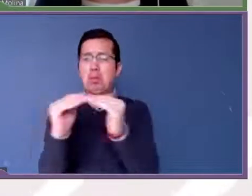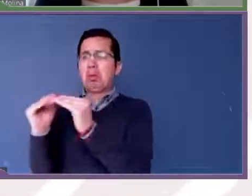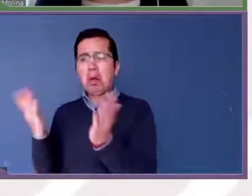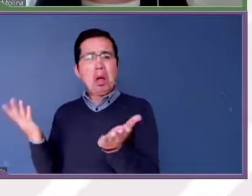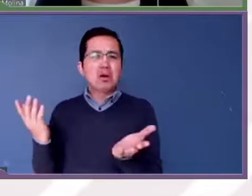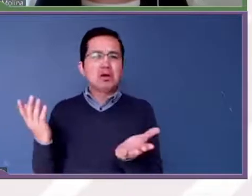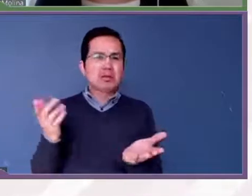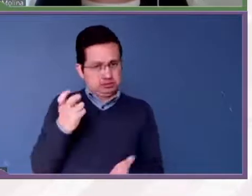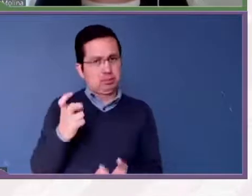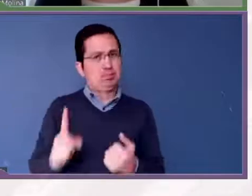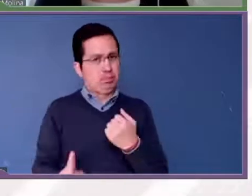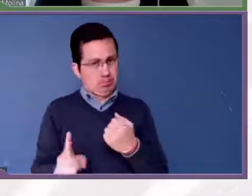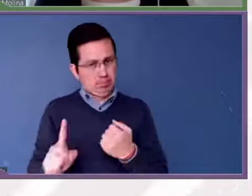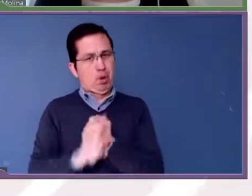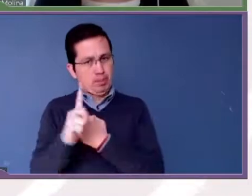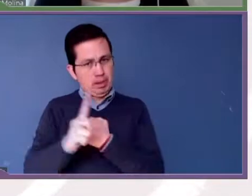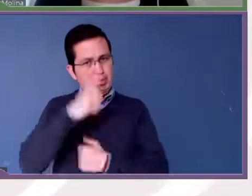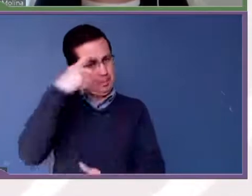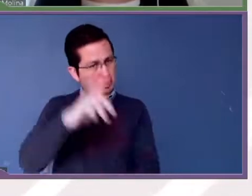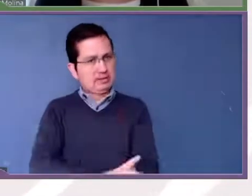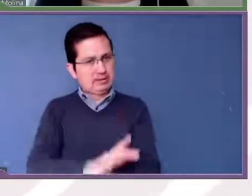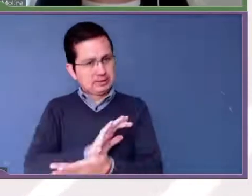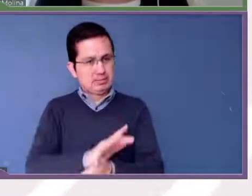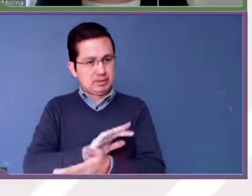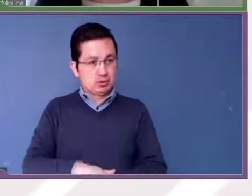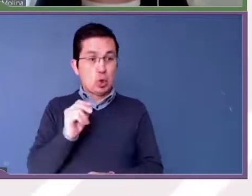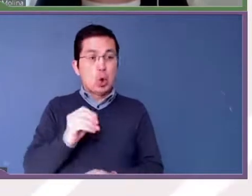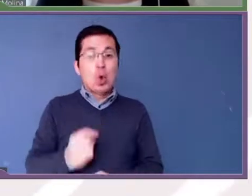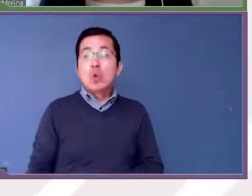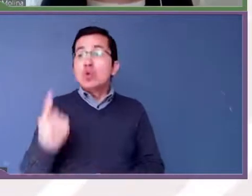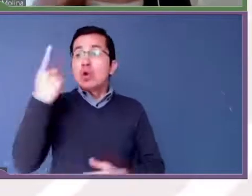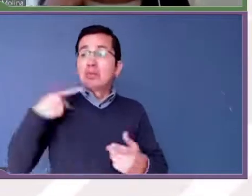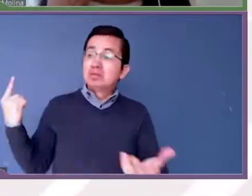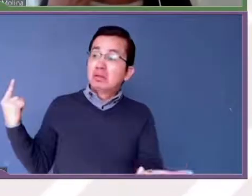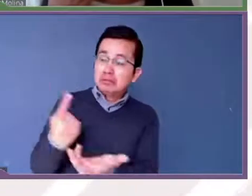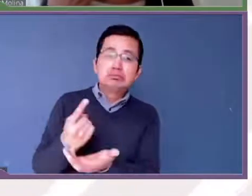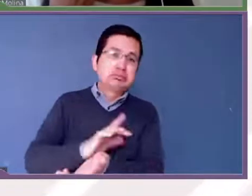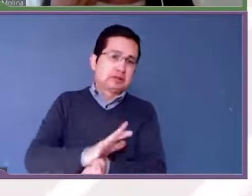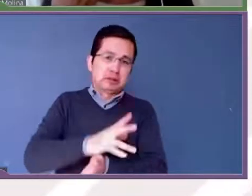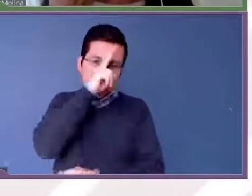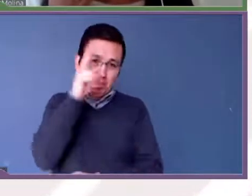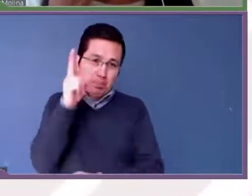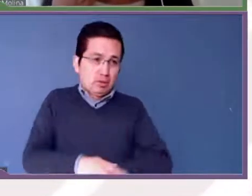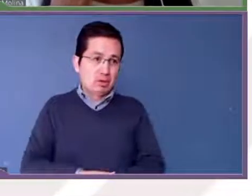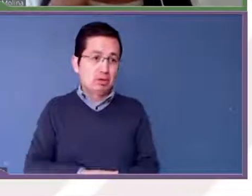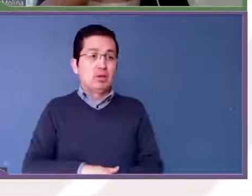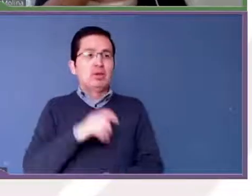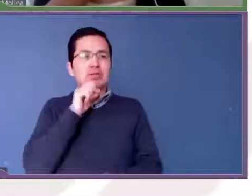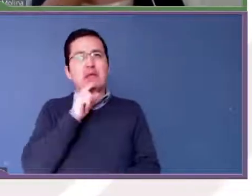discriminación. Entonces yo creo que ahí también hay pues una oportunidad en ese sentido. Y con respecto al color de la piel y a la identidad, parece